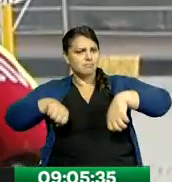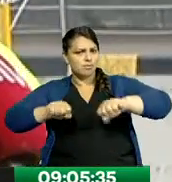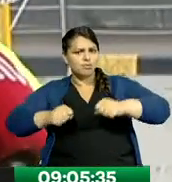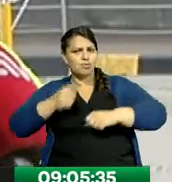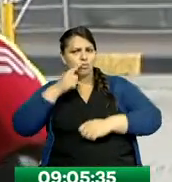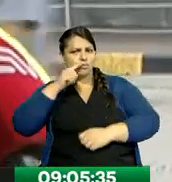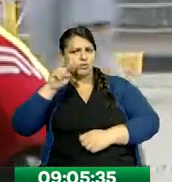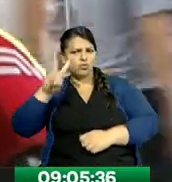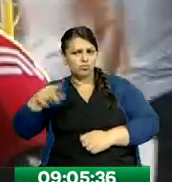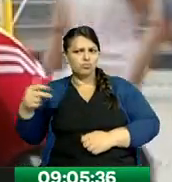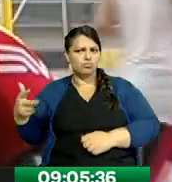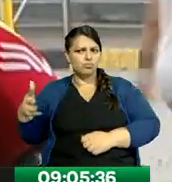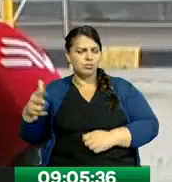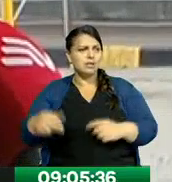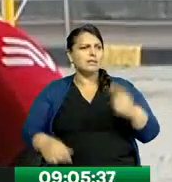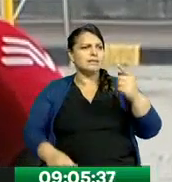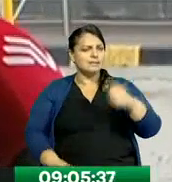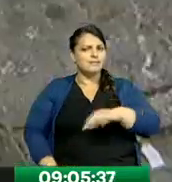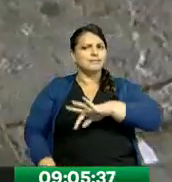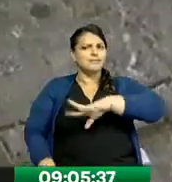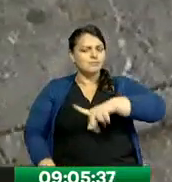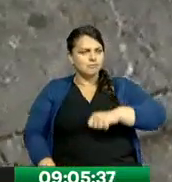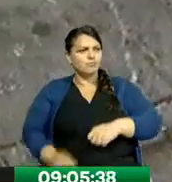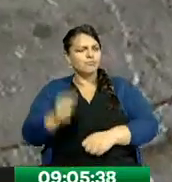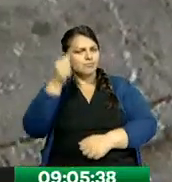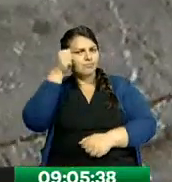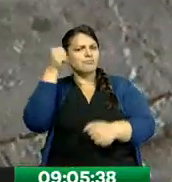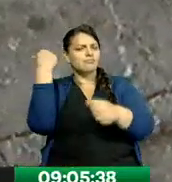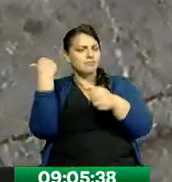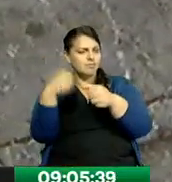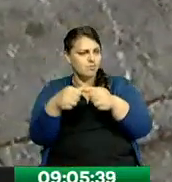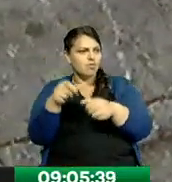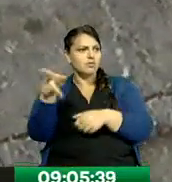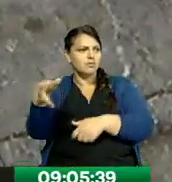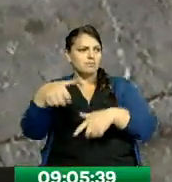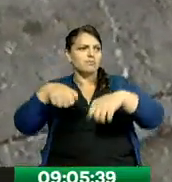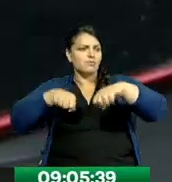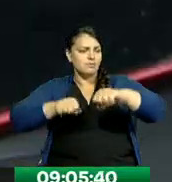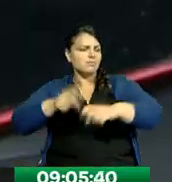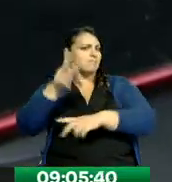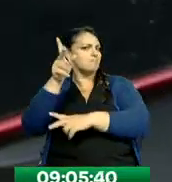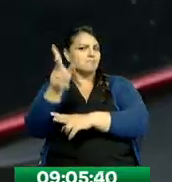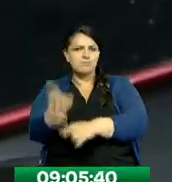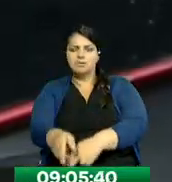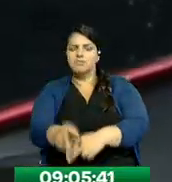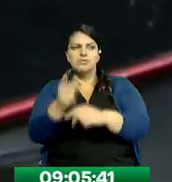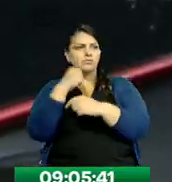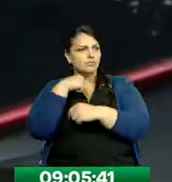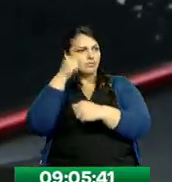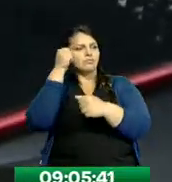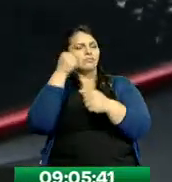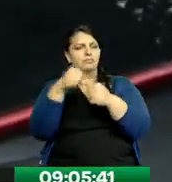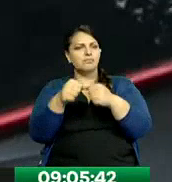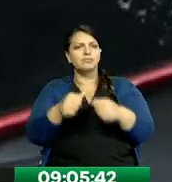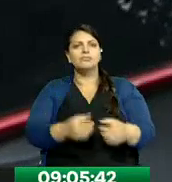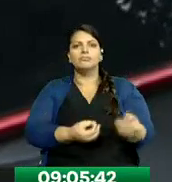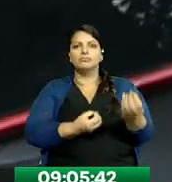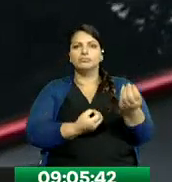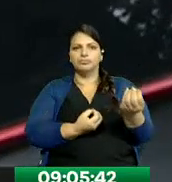ciudadanos aparentemente son los mismos. Entre las evidencias está la motocicleta y el teléfono celular